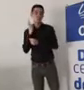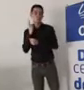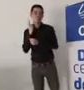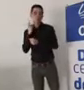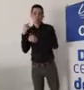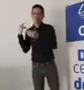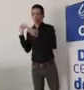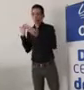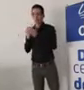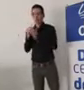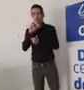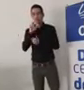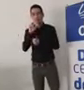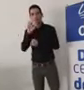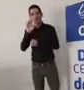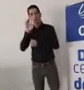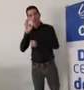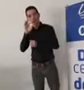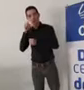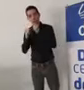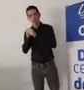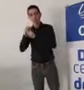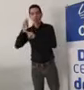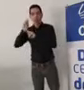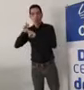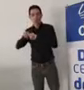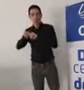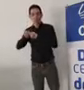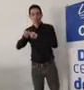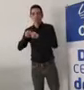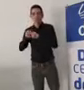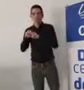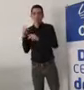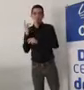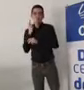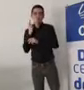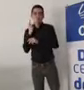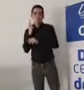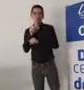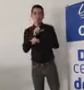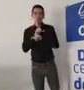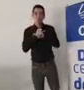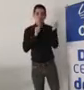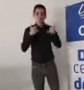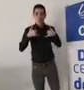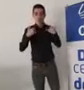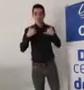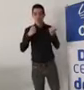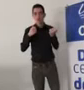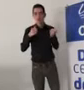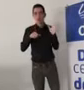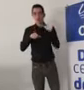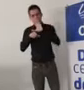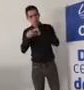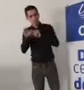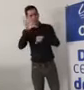en la democracia y que no permiten que lleguen nuevas generaciones al poder. Eso es una cosa sin sentido y claramente donde